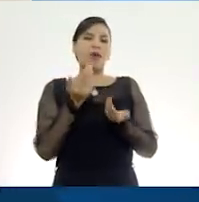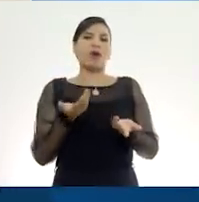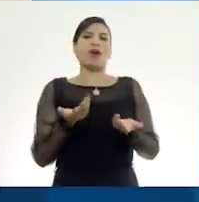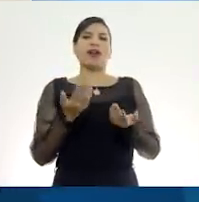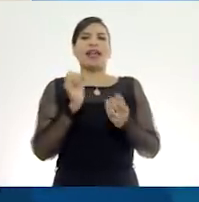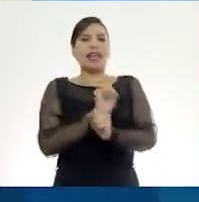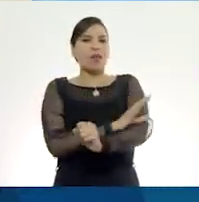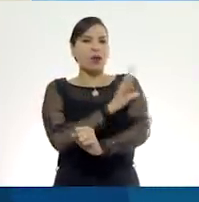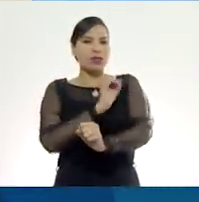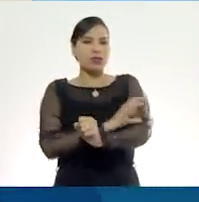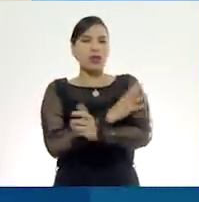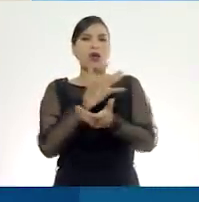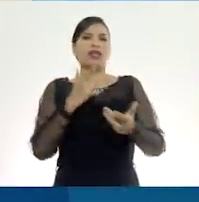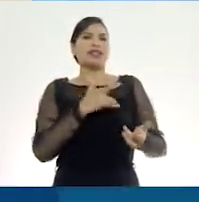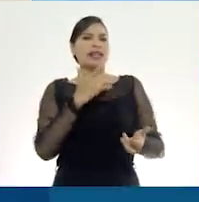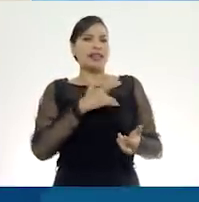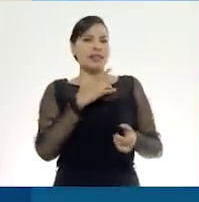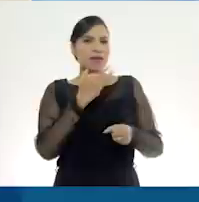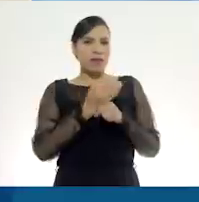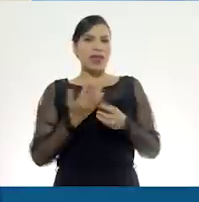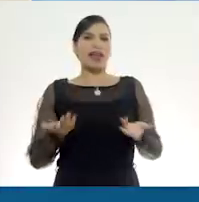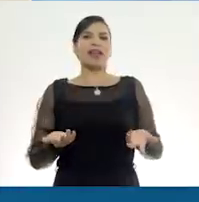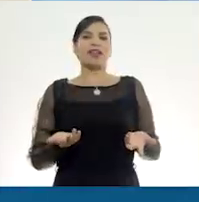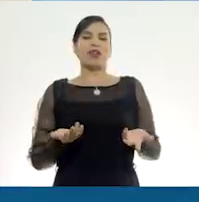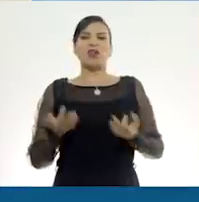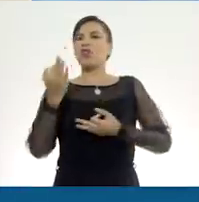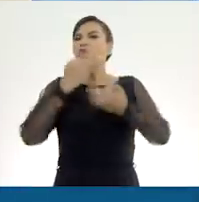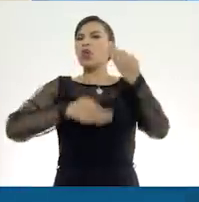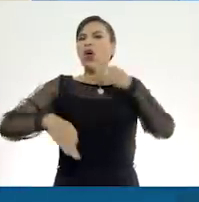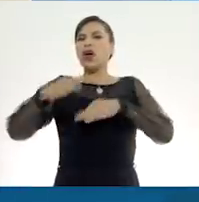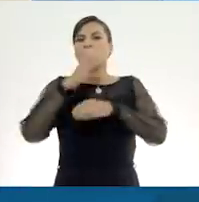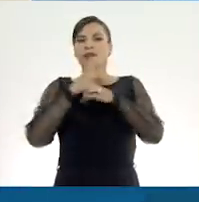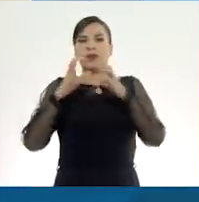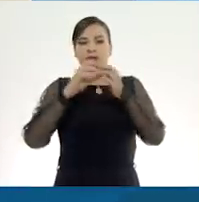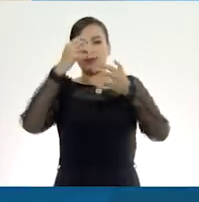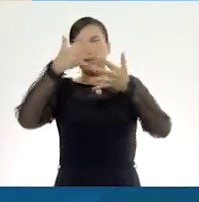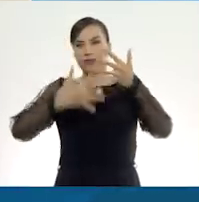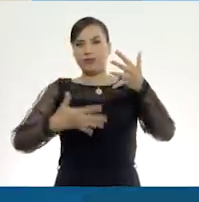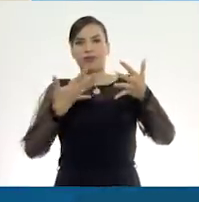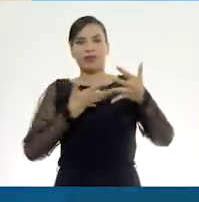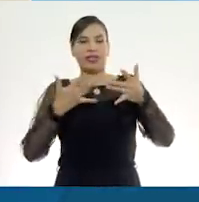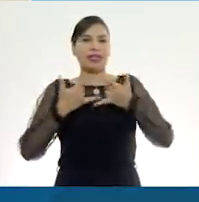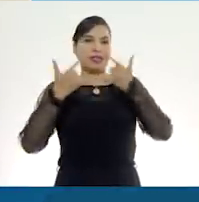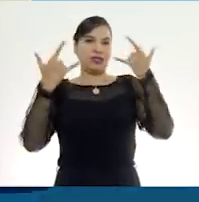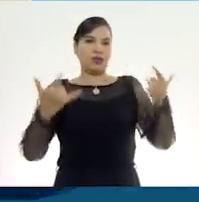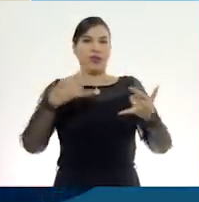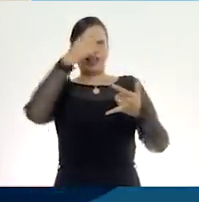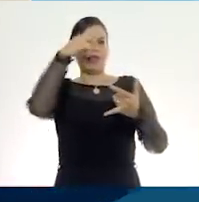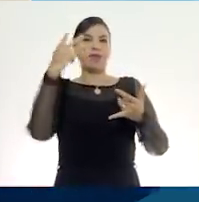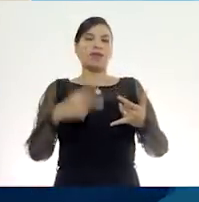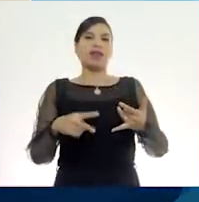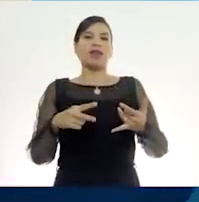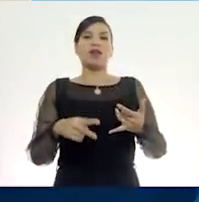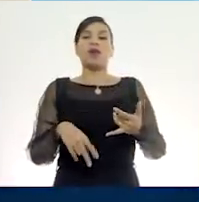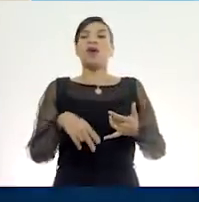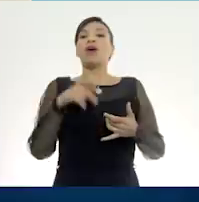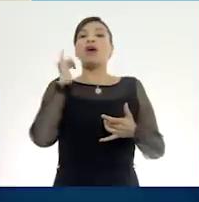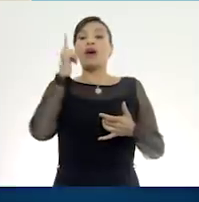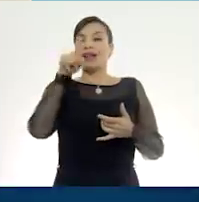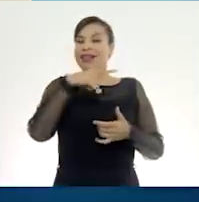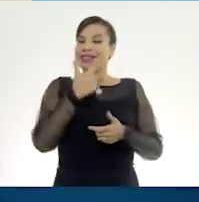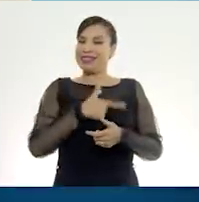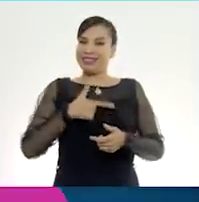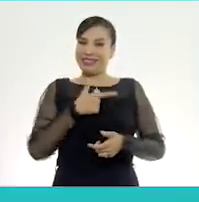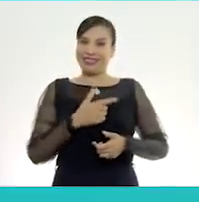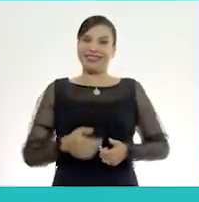las emociones, los sentimientos y todo lo que nos conforma en la historia de México. Espero que te haya